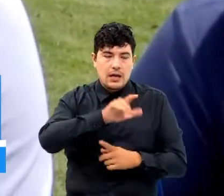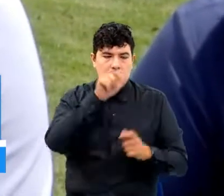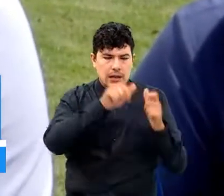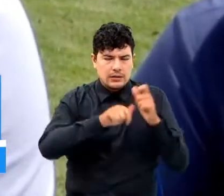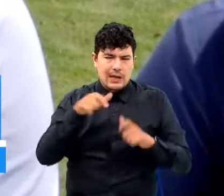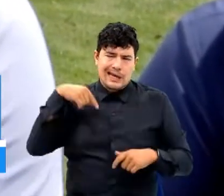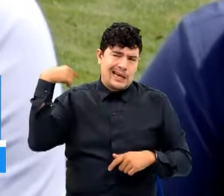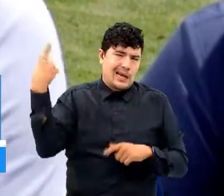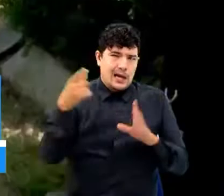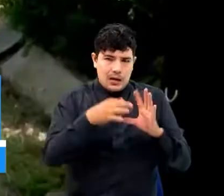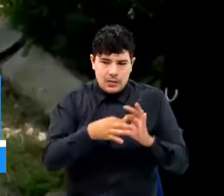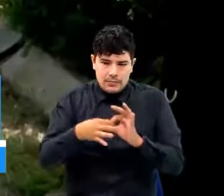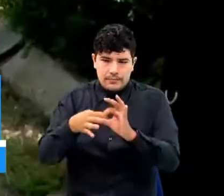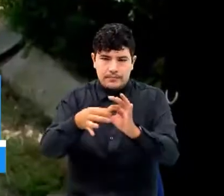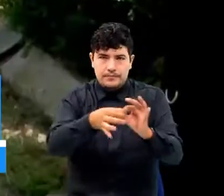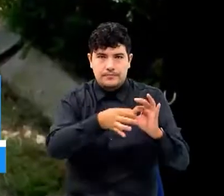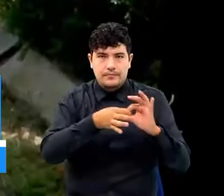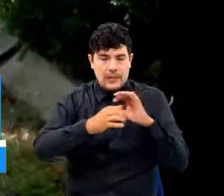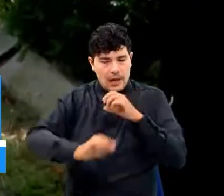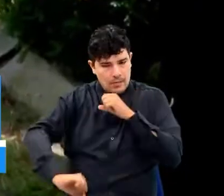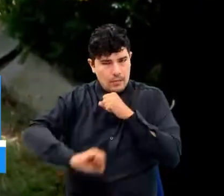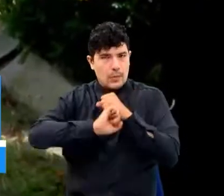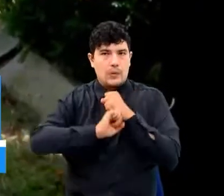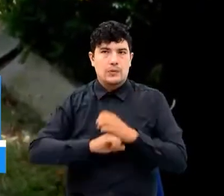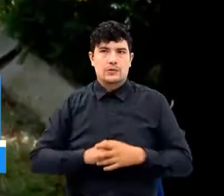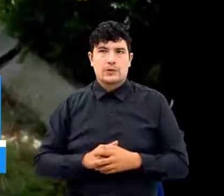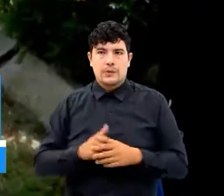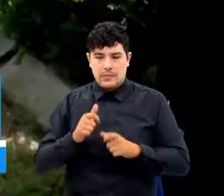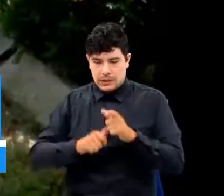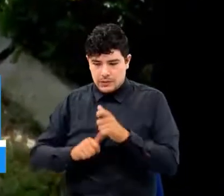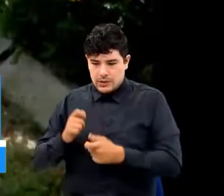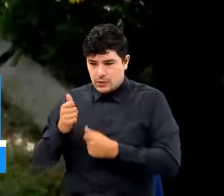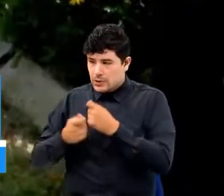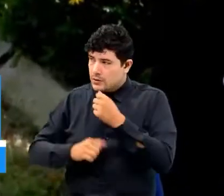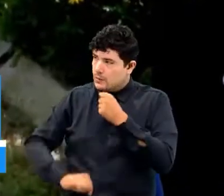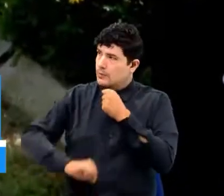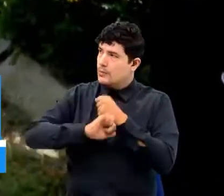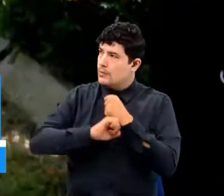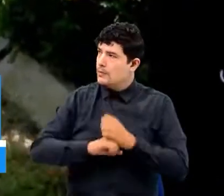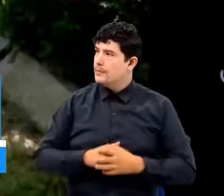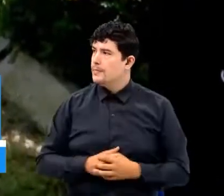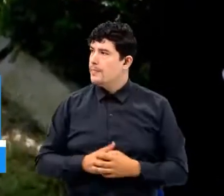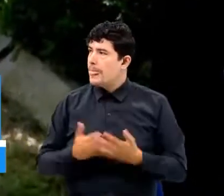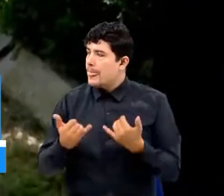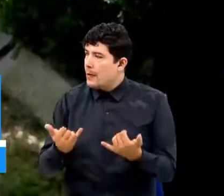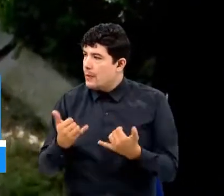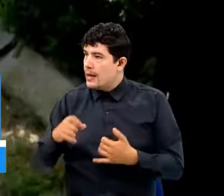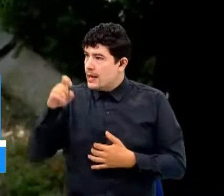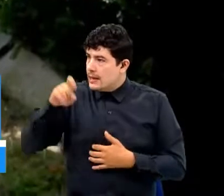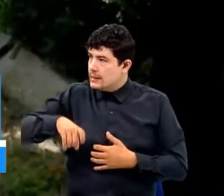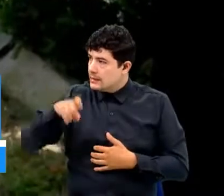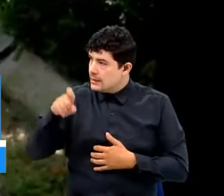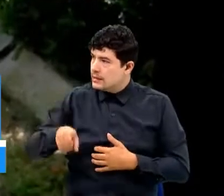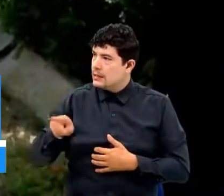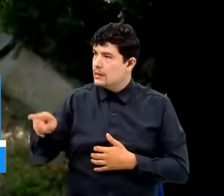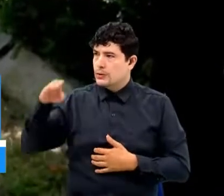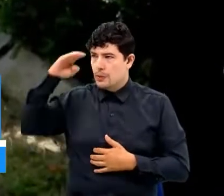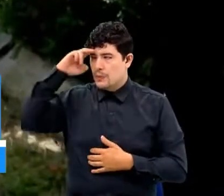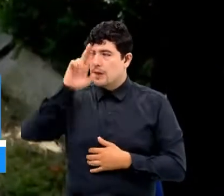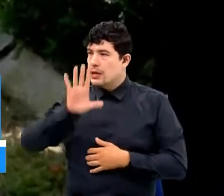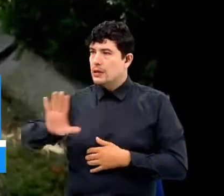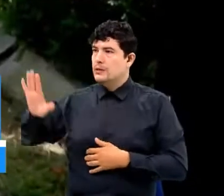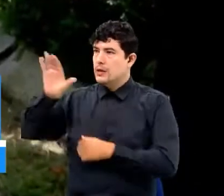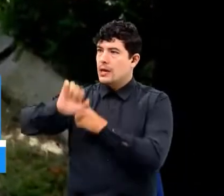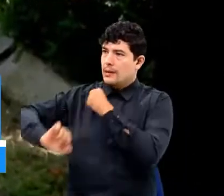del común, todos. Que nos apoyen esto, como comerciantes, pues necesitamos el apoyo de la policía,